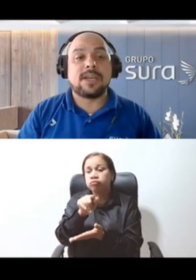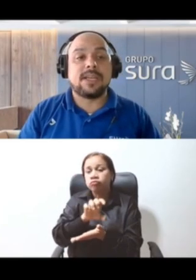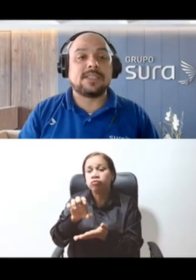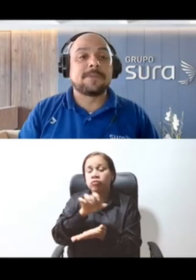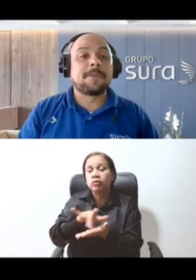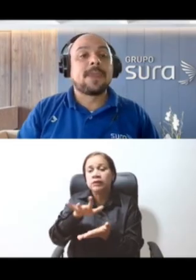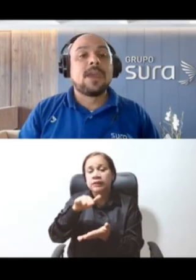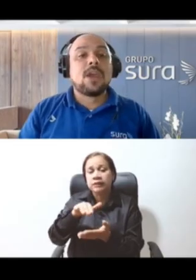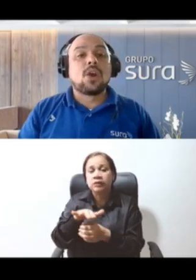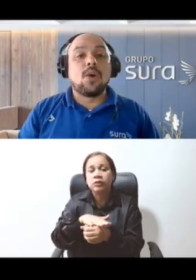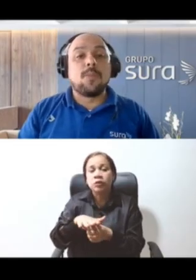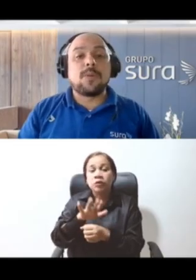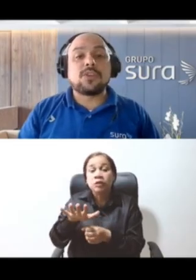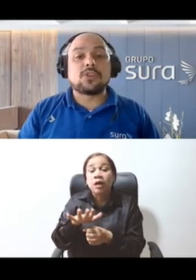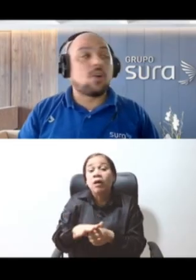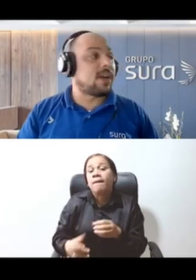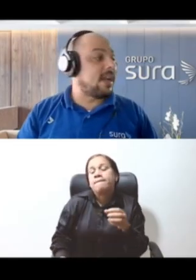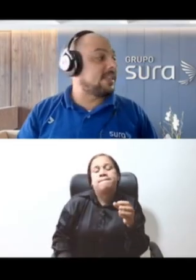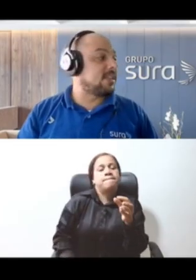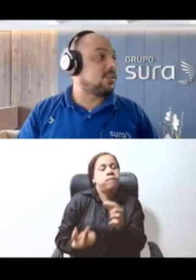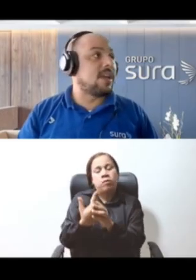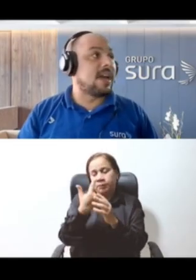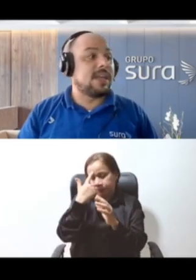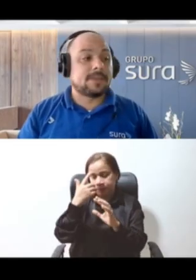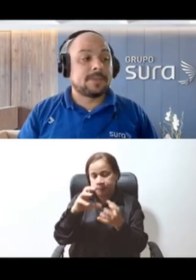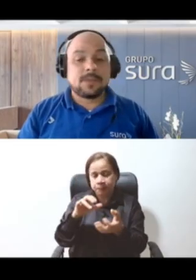emergencia en caso de crisis.